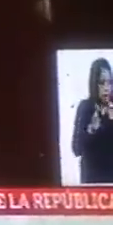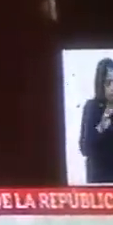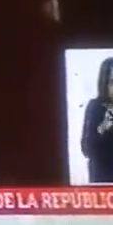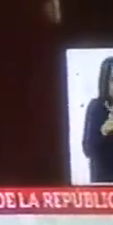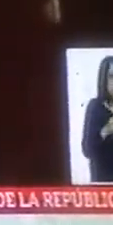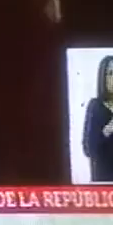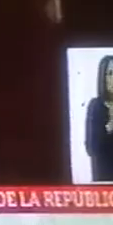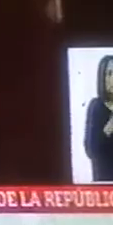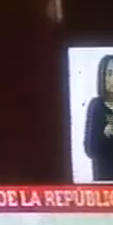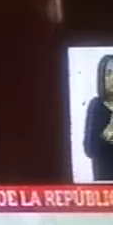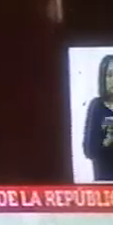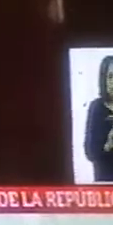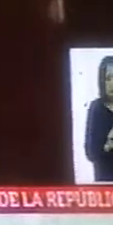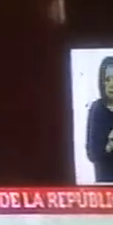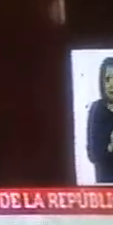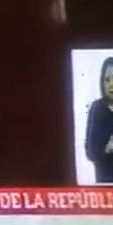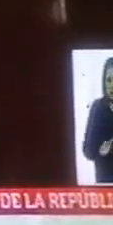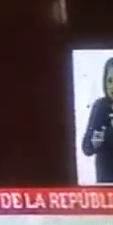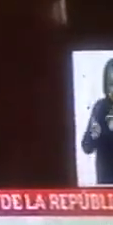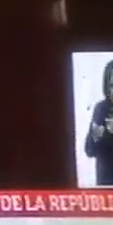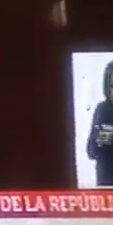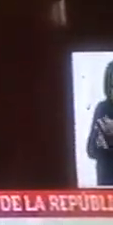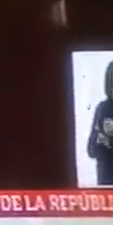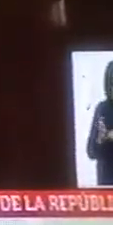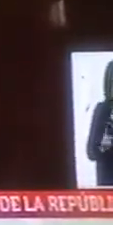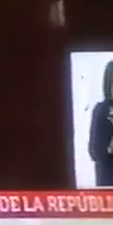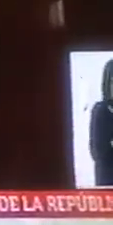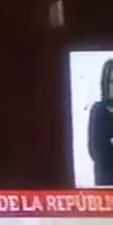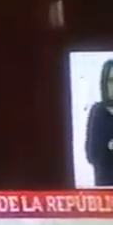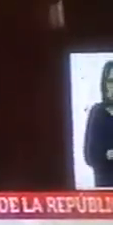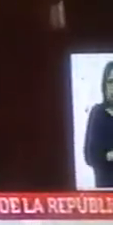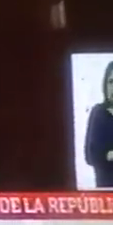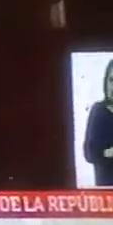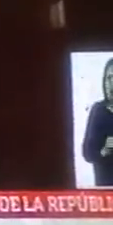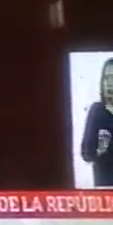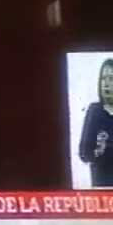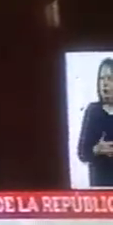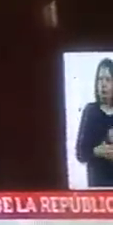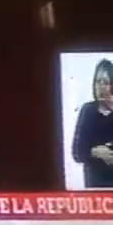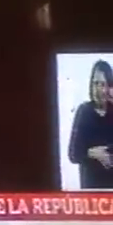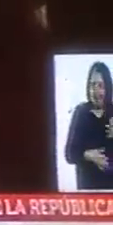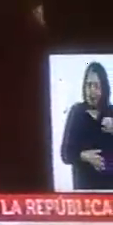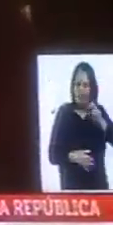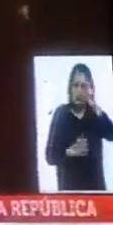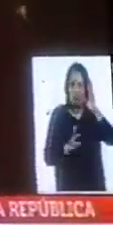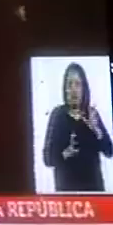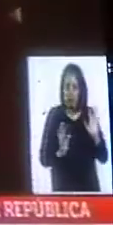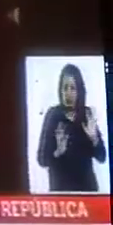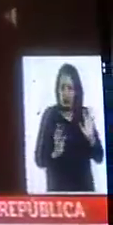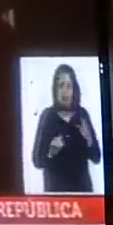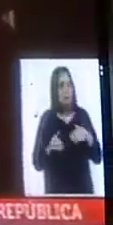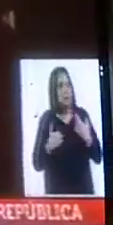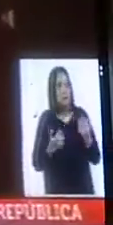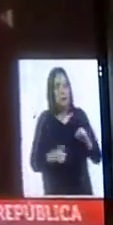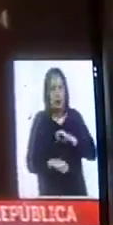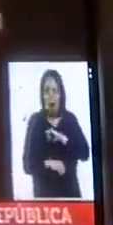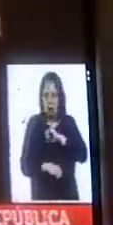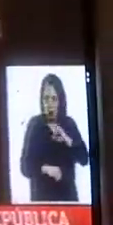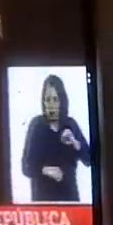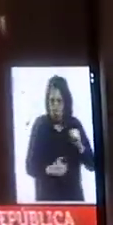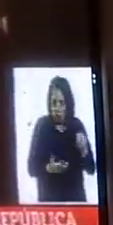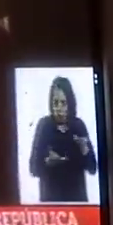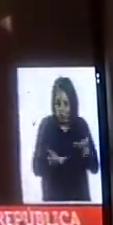del consumidor y de la sociedad no creo que ningún verdadero peruano pueda estar en contra